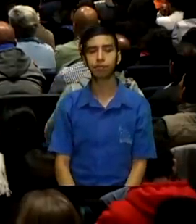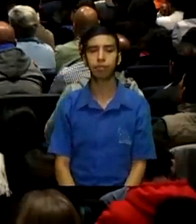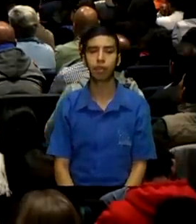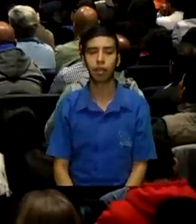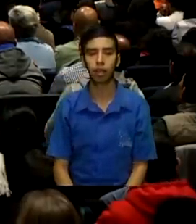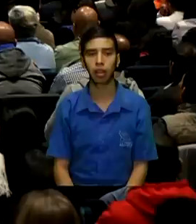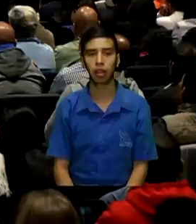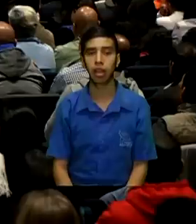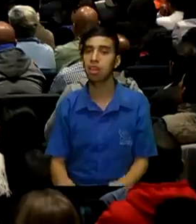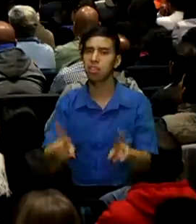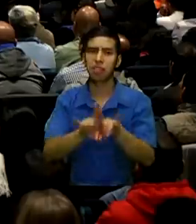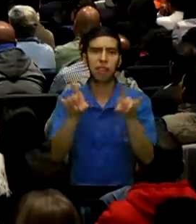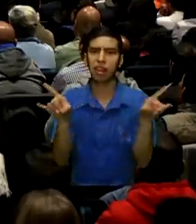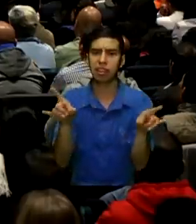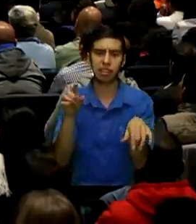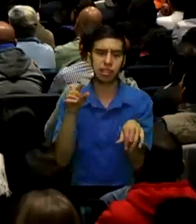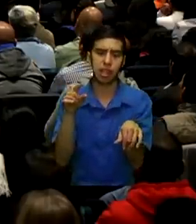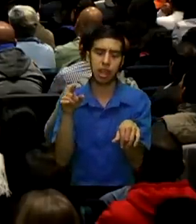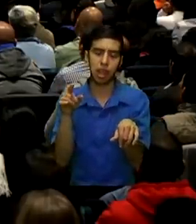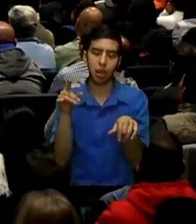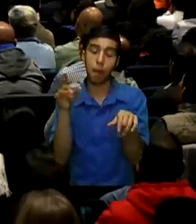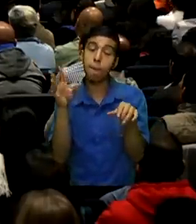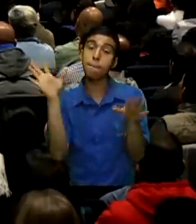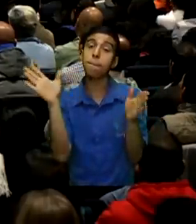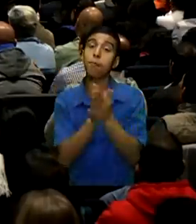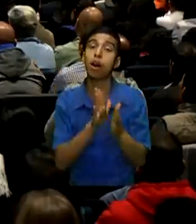todavía logró decir algo.